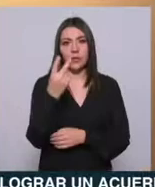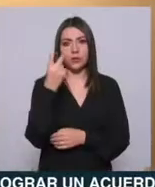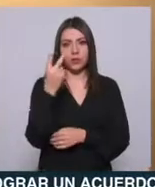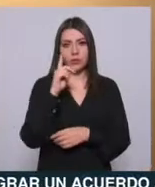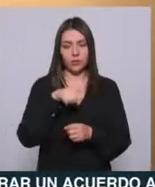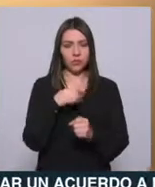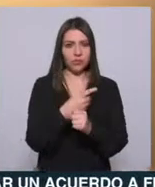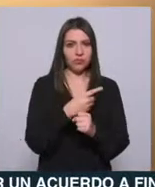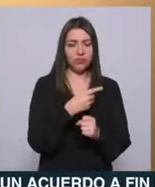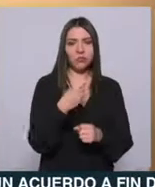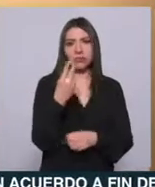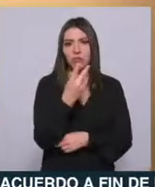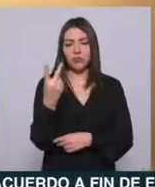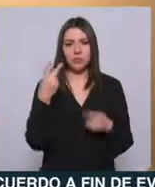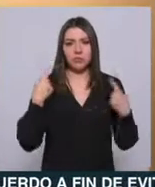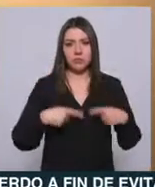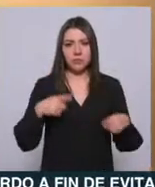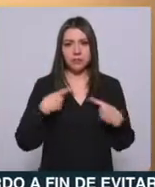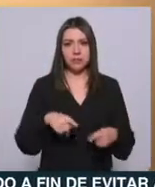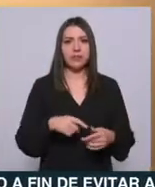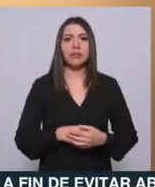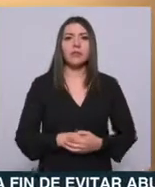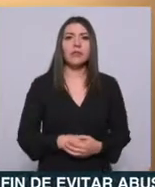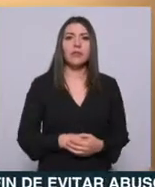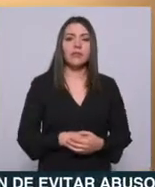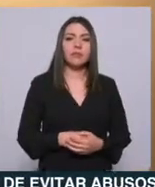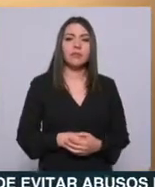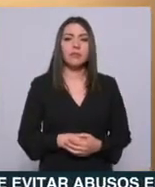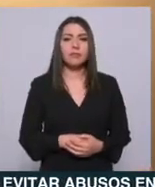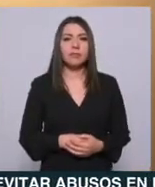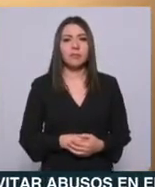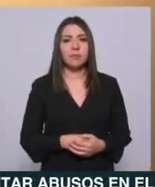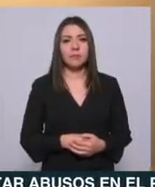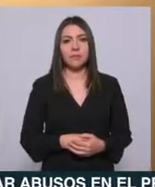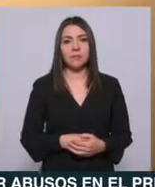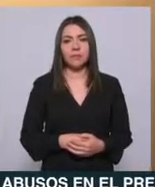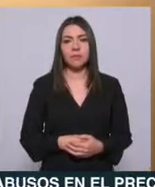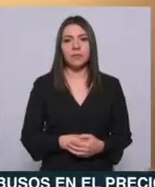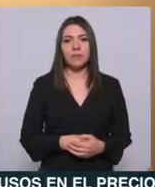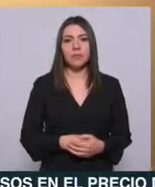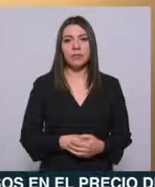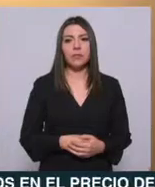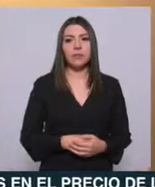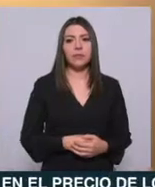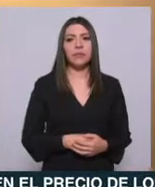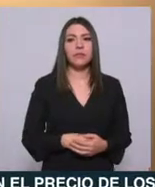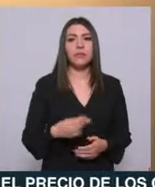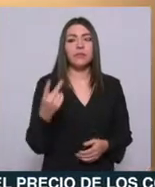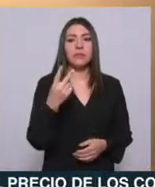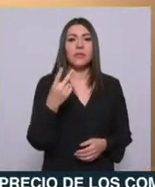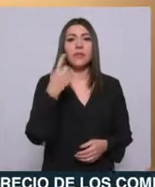que tenían la firme intención, y lo cito, quitarme lo lesbiana.